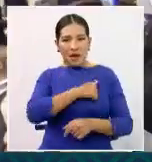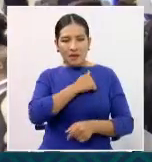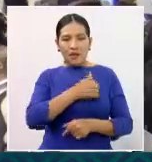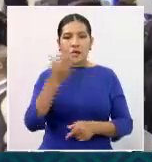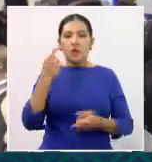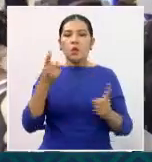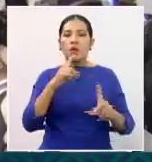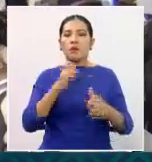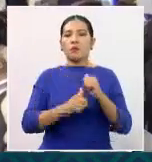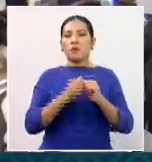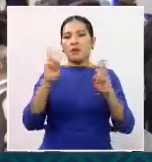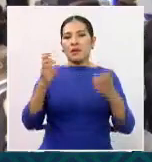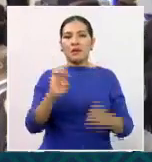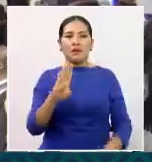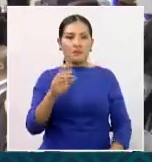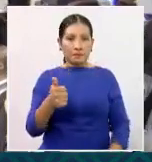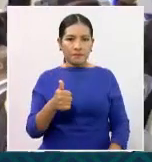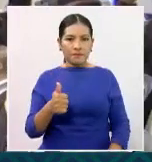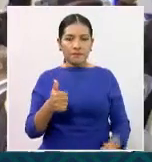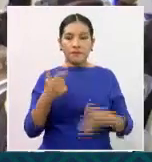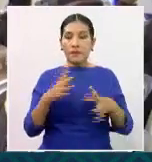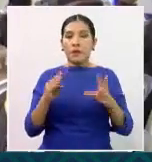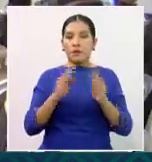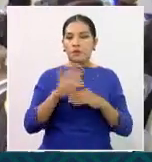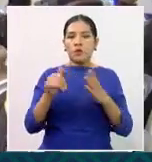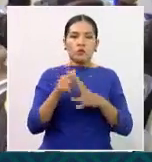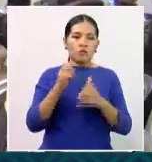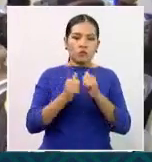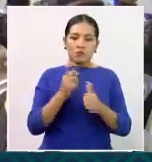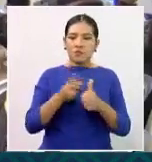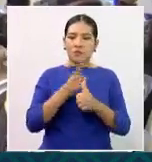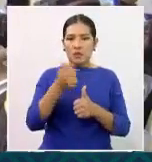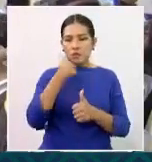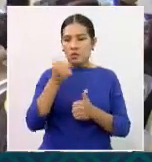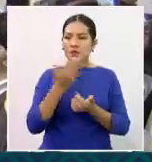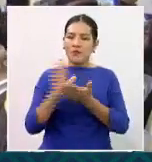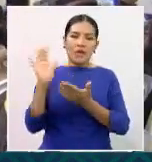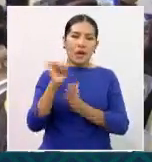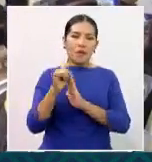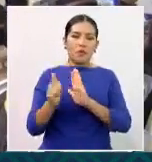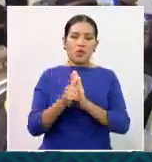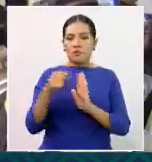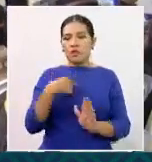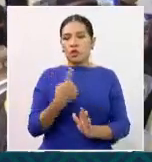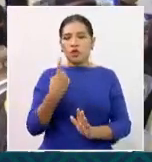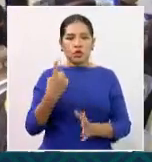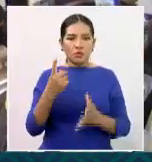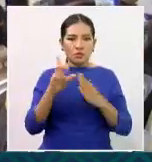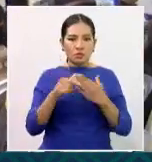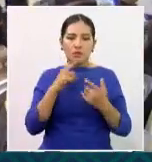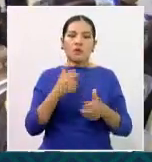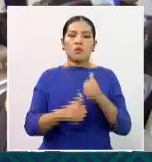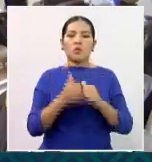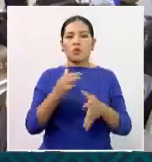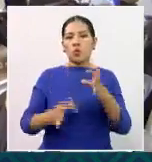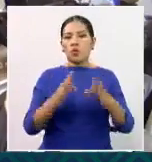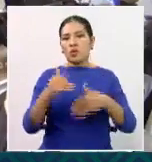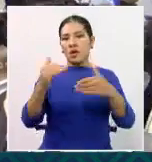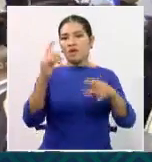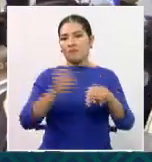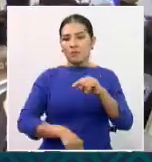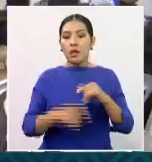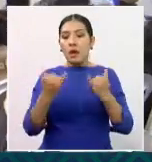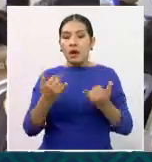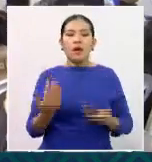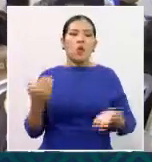justicia ordinaria está actuando, el Ministerio Público también, y entiendo que se ha suspendido para el 5 de mayo, donde también haremos el monitoreo